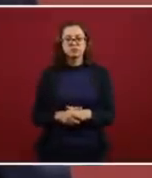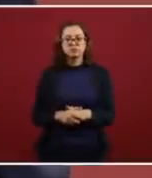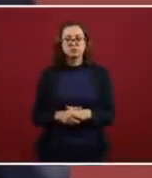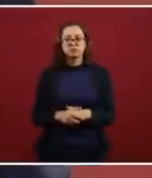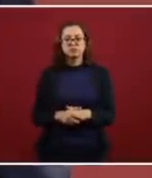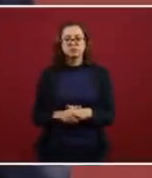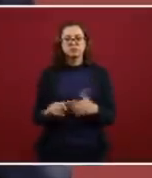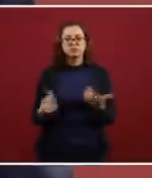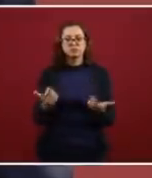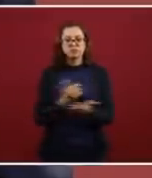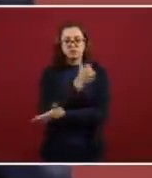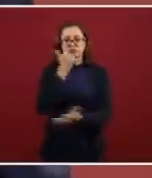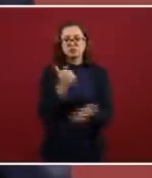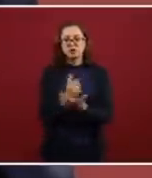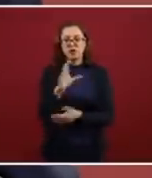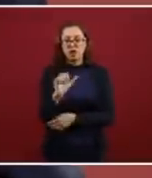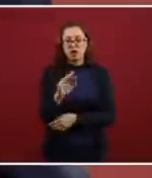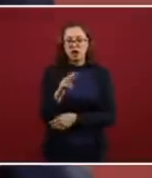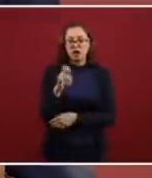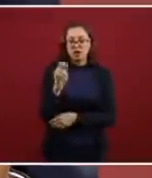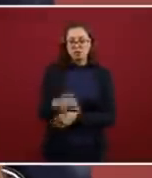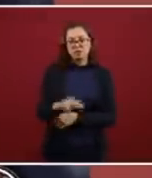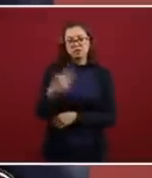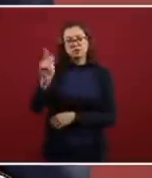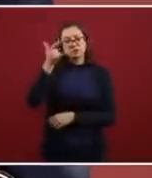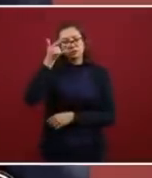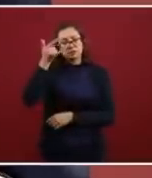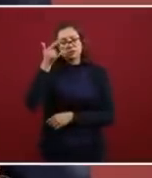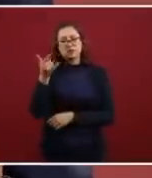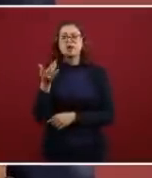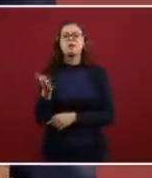a Ciudad del Carmen, a Campeche, ya se nota